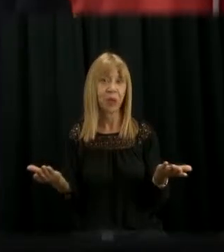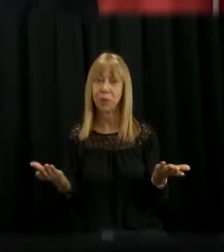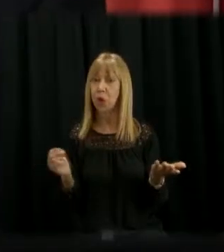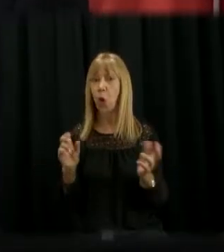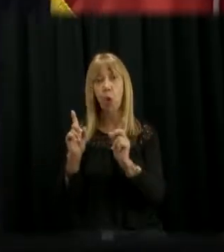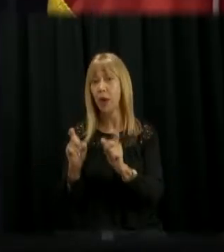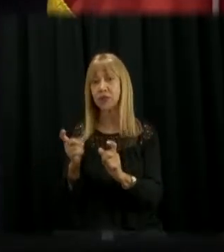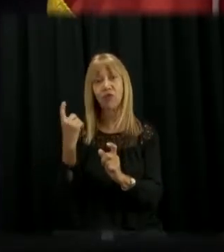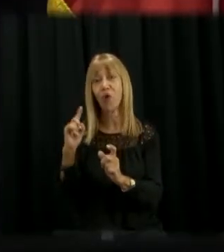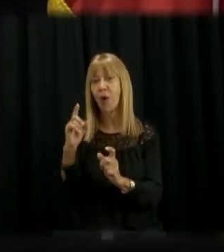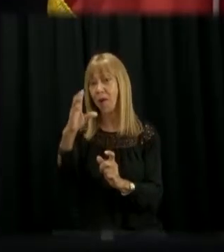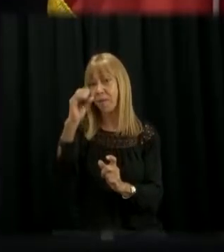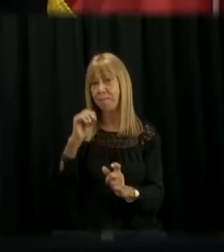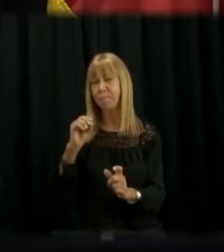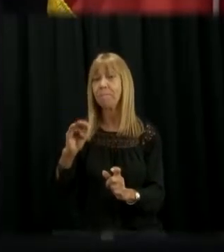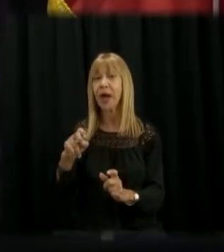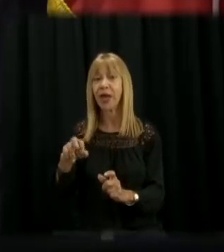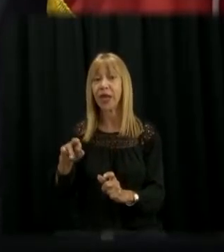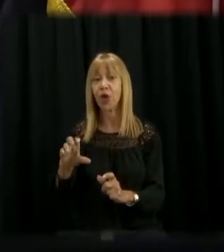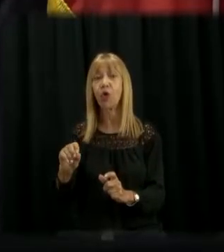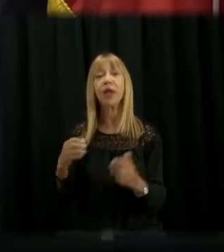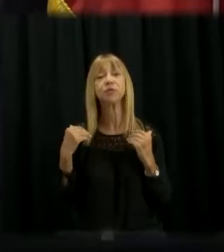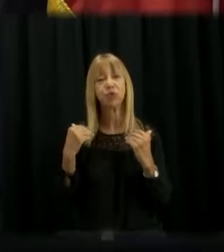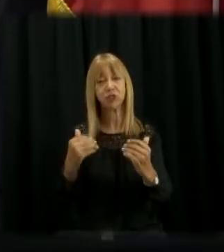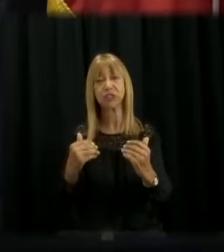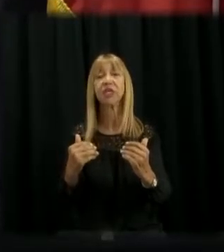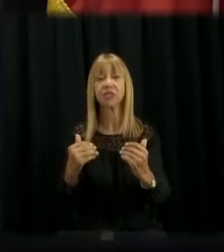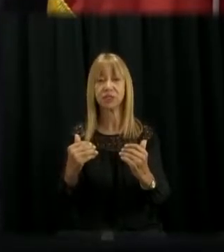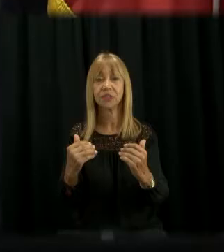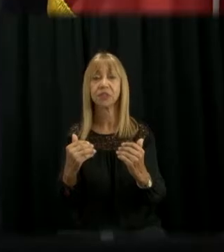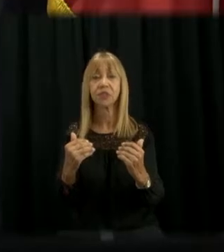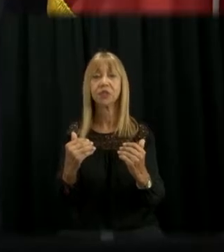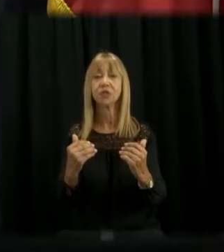Puesto que no hay preguntas para el señor Marrero, vamos a proceder